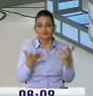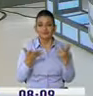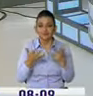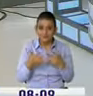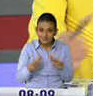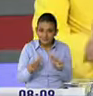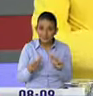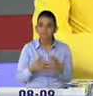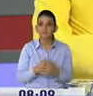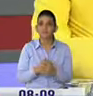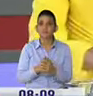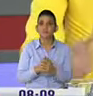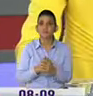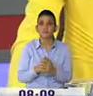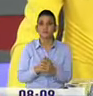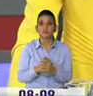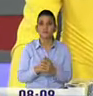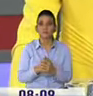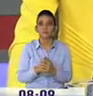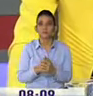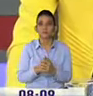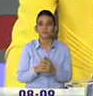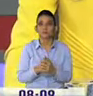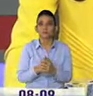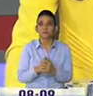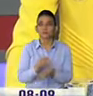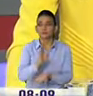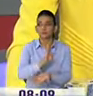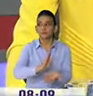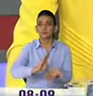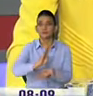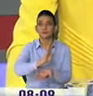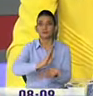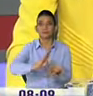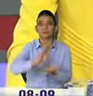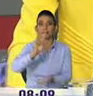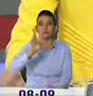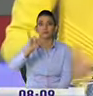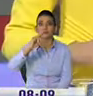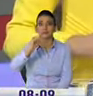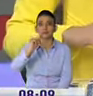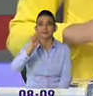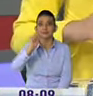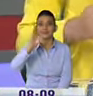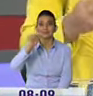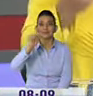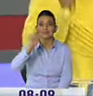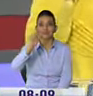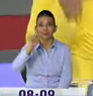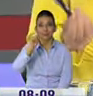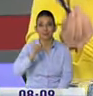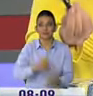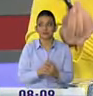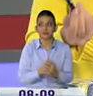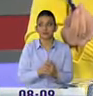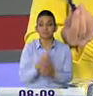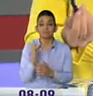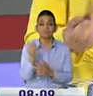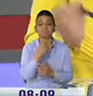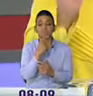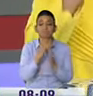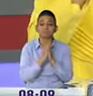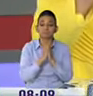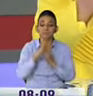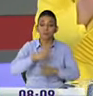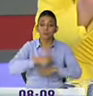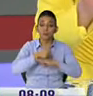nos vamos directamente con nuestros moradores de la Vicentina Media, ubicado al centro norte de Quito. Ellos solicitan a las autoridades que